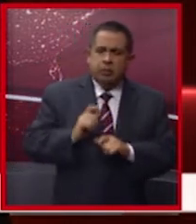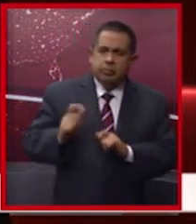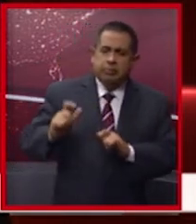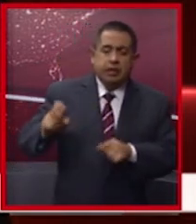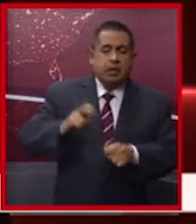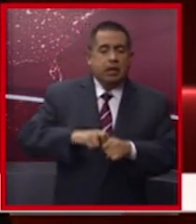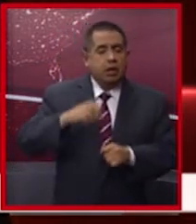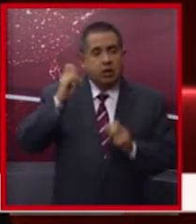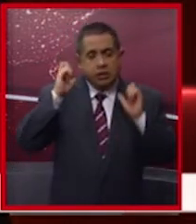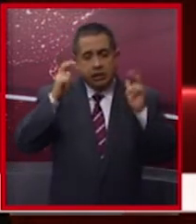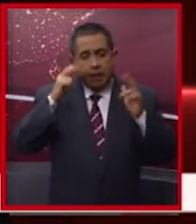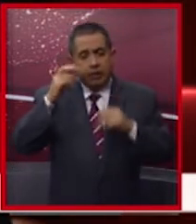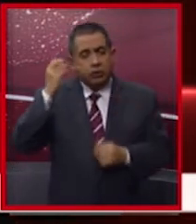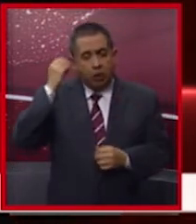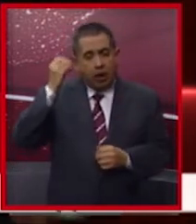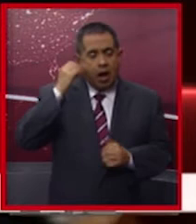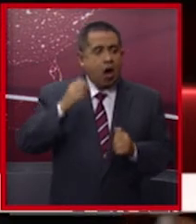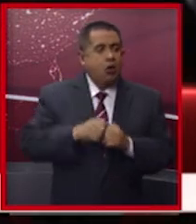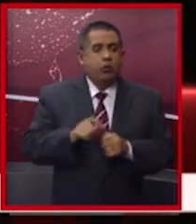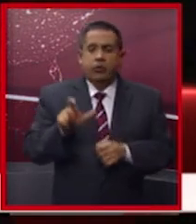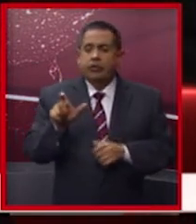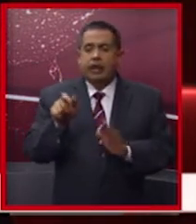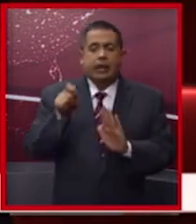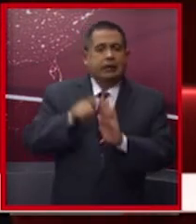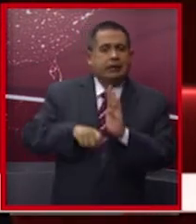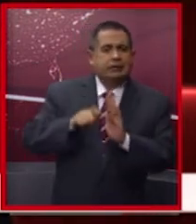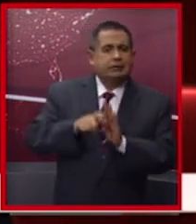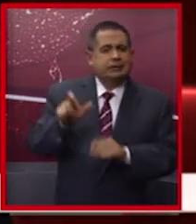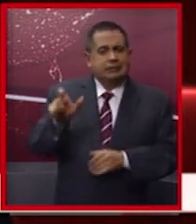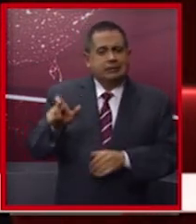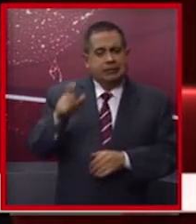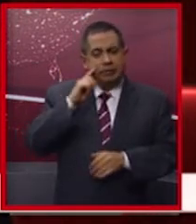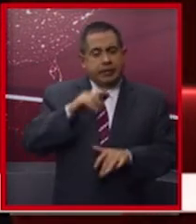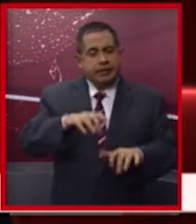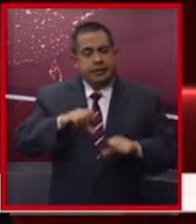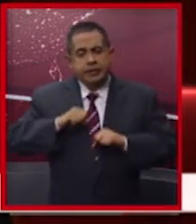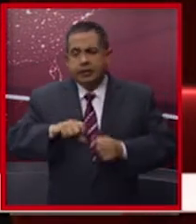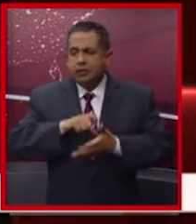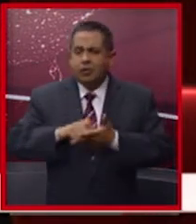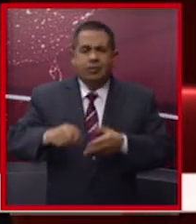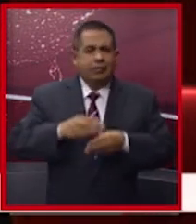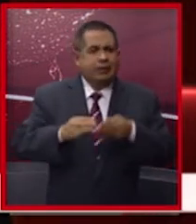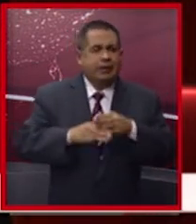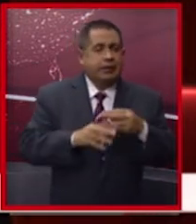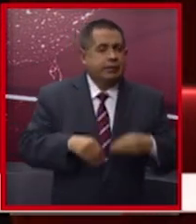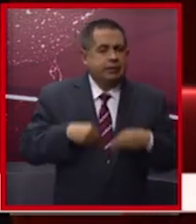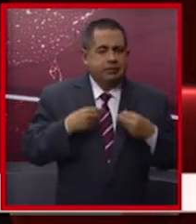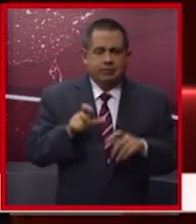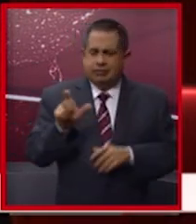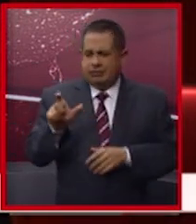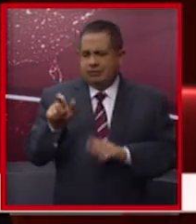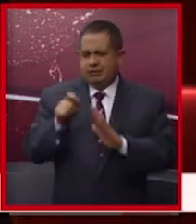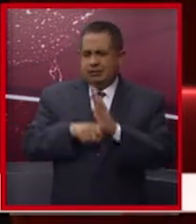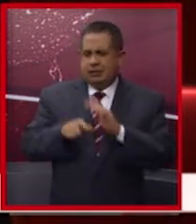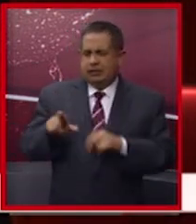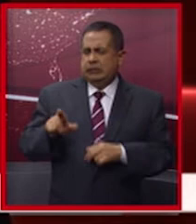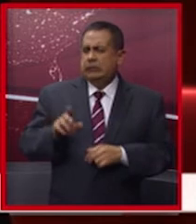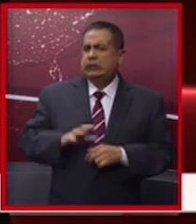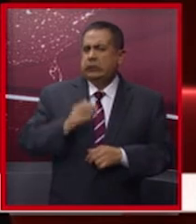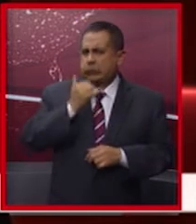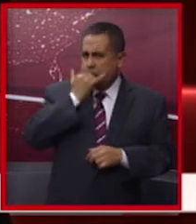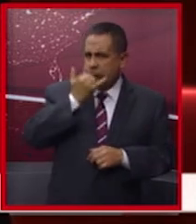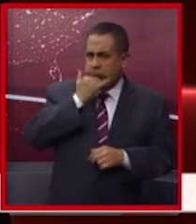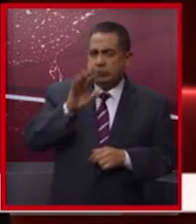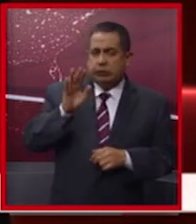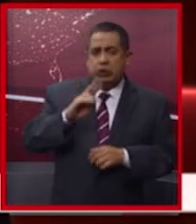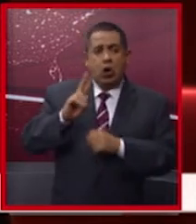Chiapas y Oaxaca a través de tarjetas para la adquisición de materiales para vivienda pueden convertirse